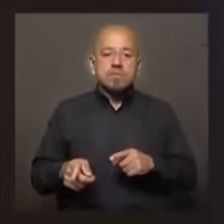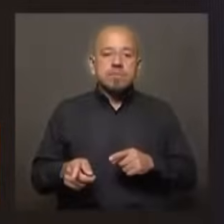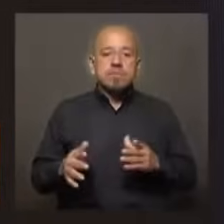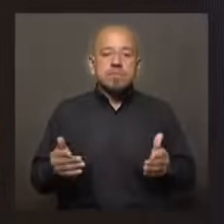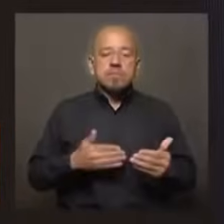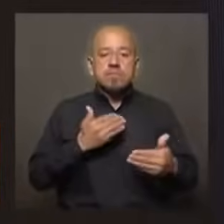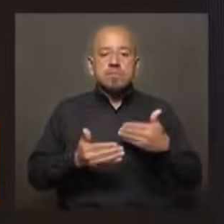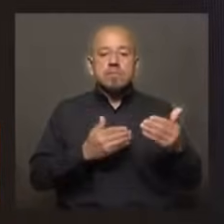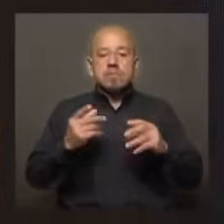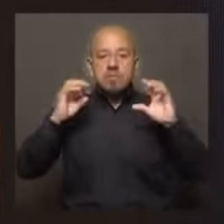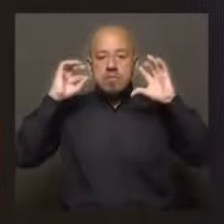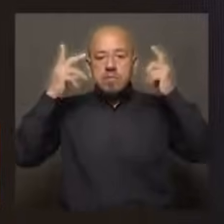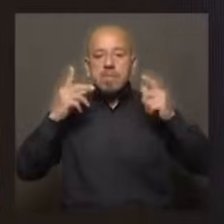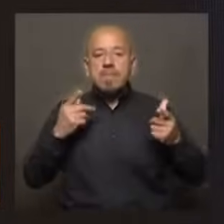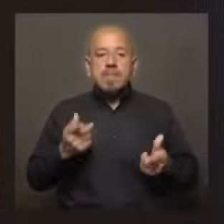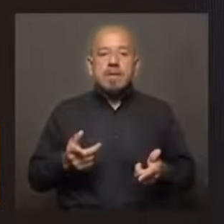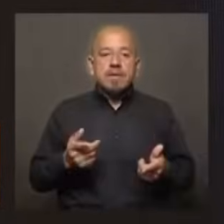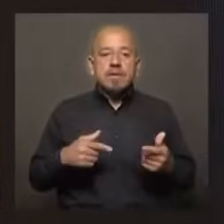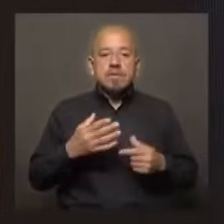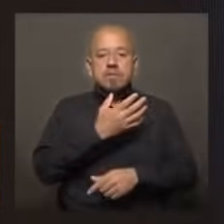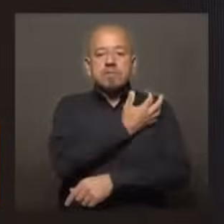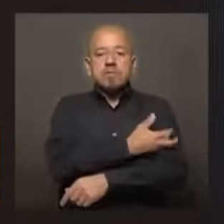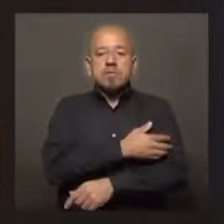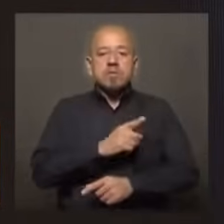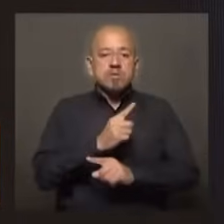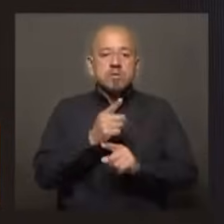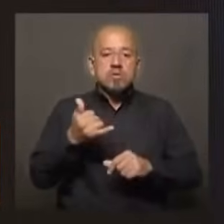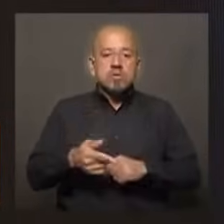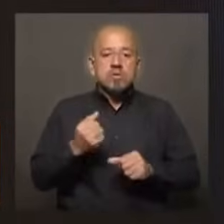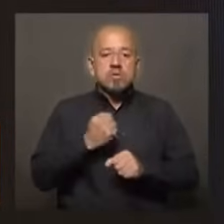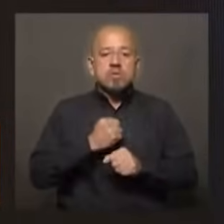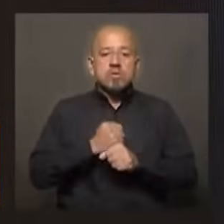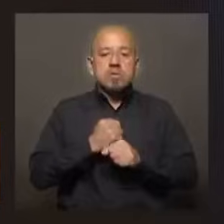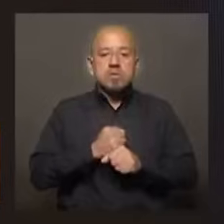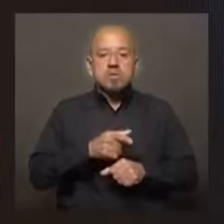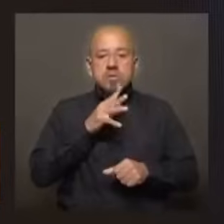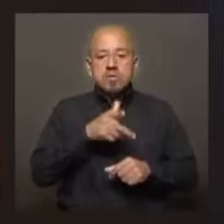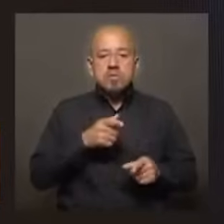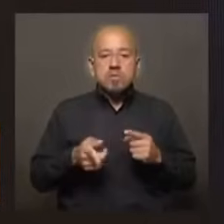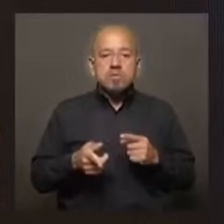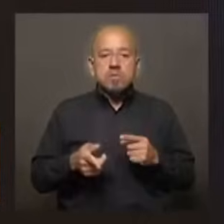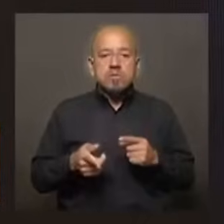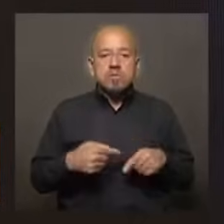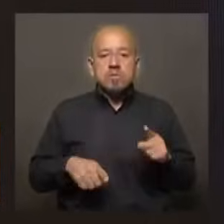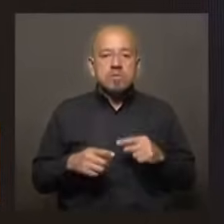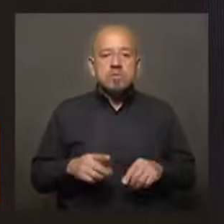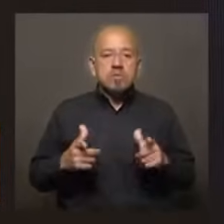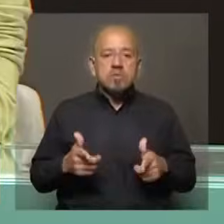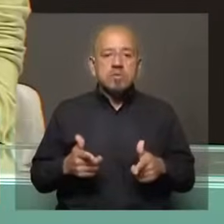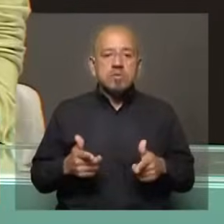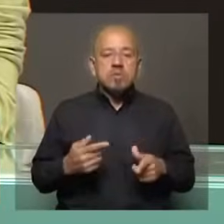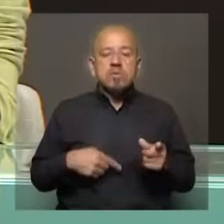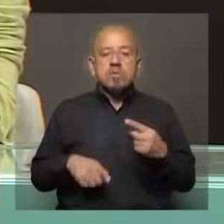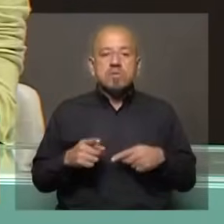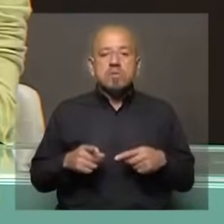un proceso de violencia si uno es pobre, si no tiene trabajo, si sus hijos no tienen ningún tipo de sostén.